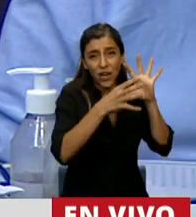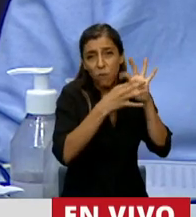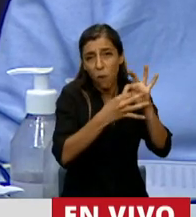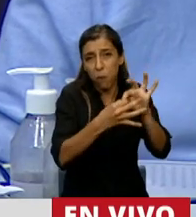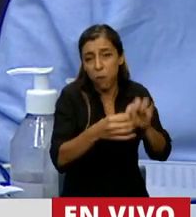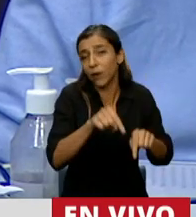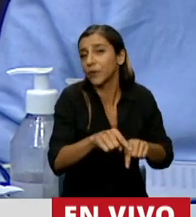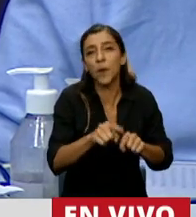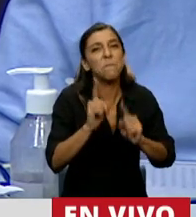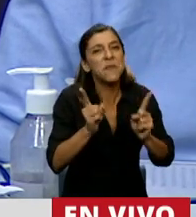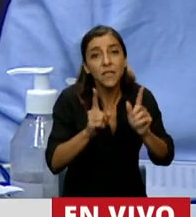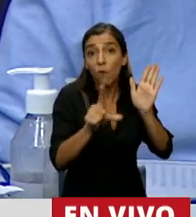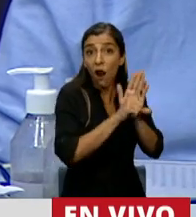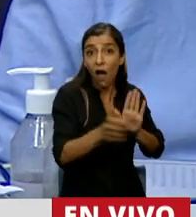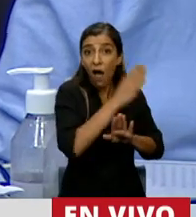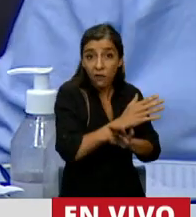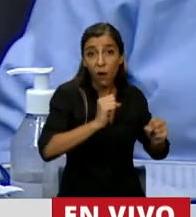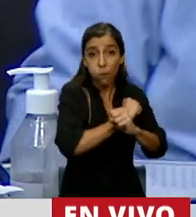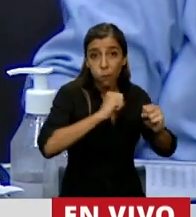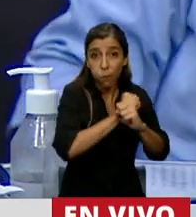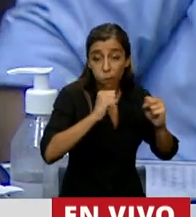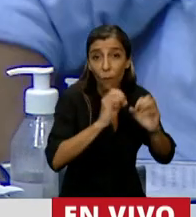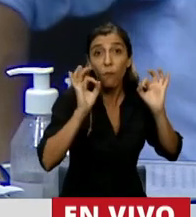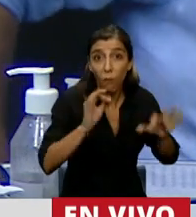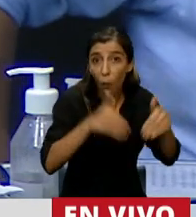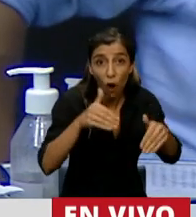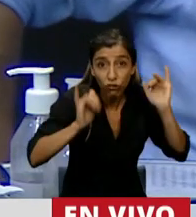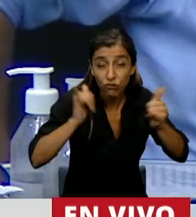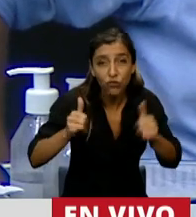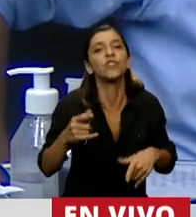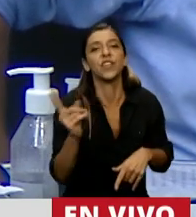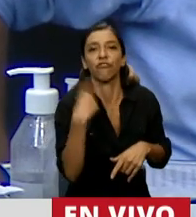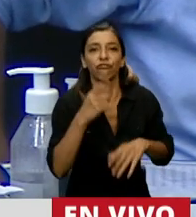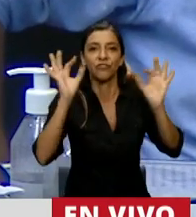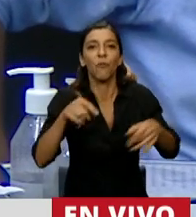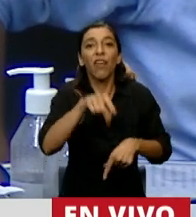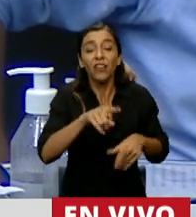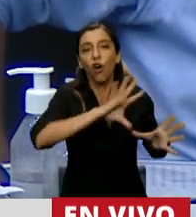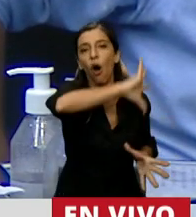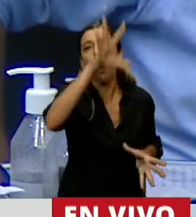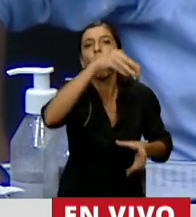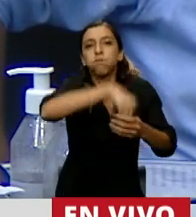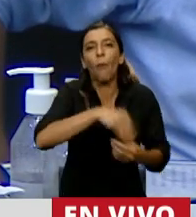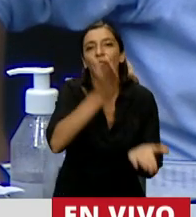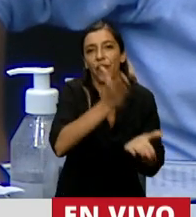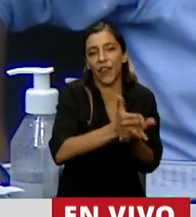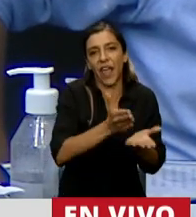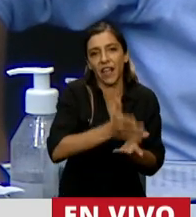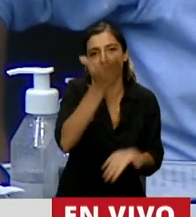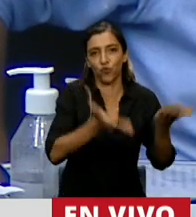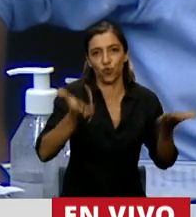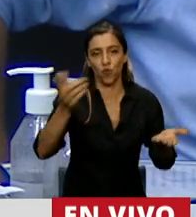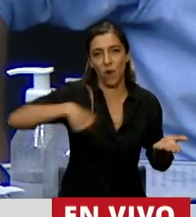y convertidas en derechos que ingresan luego al patrimonio de los seres humanos que integramos la República Argentina durante un